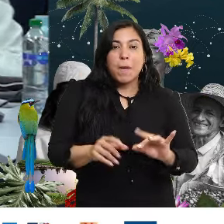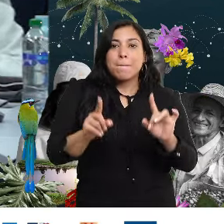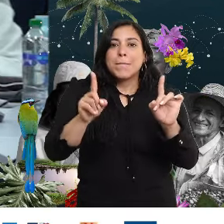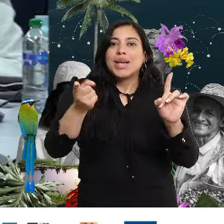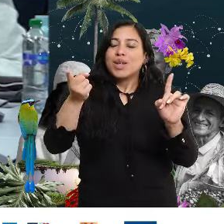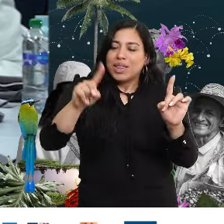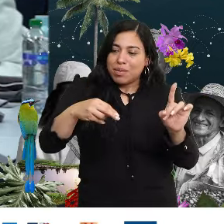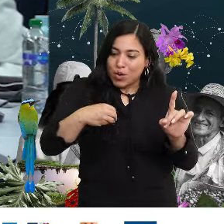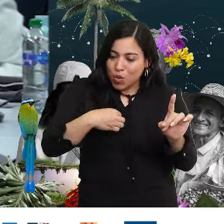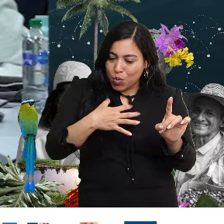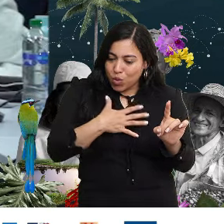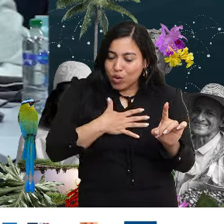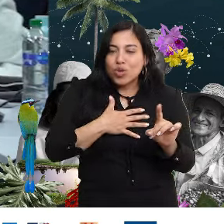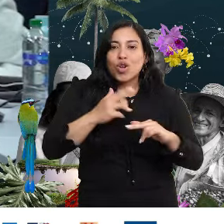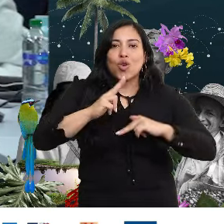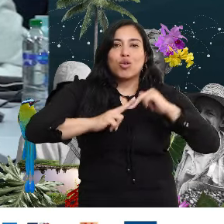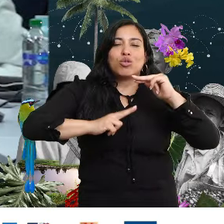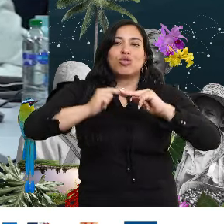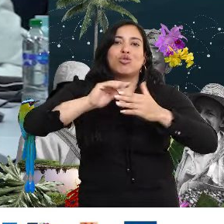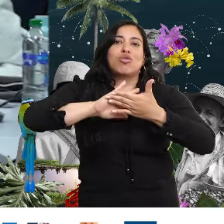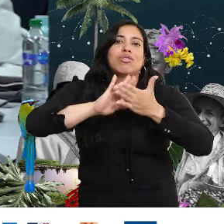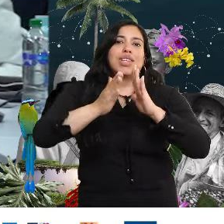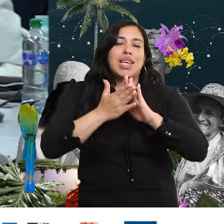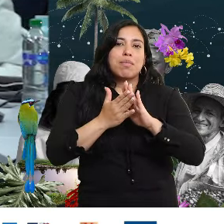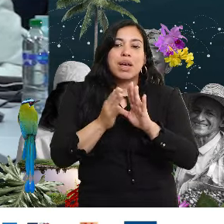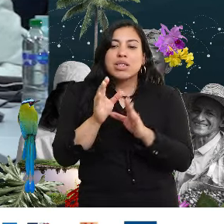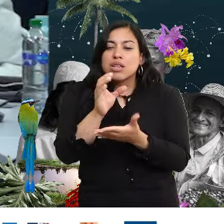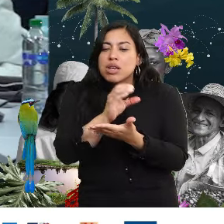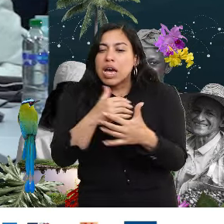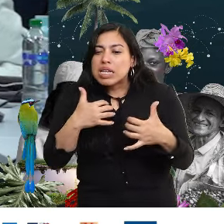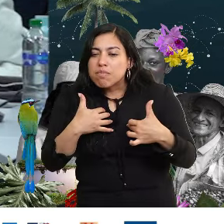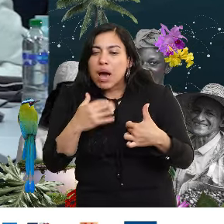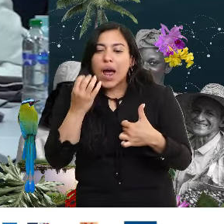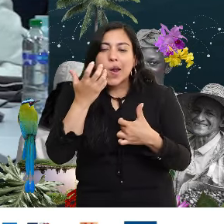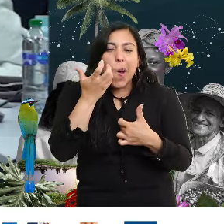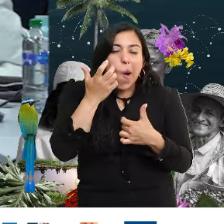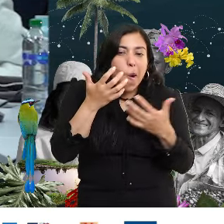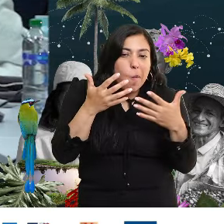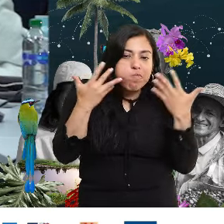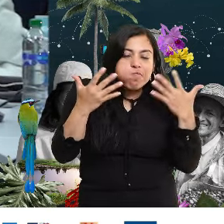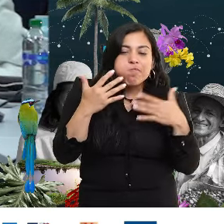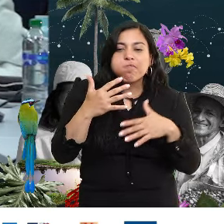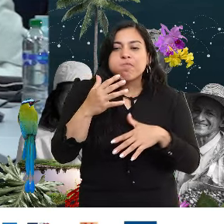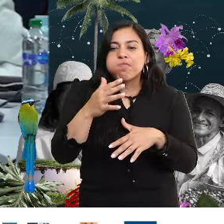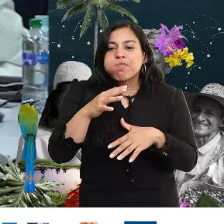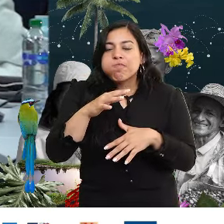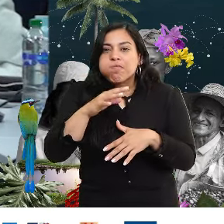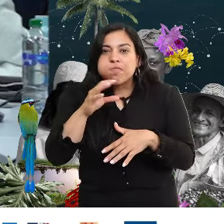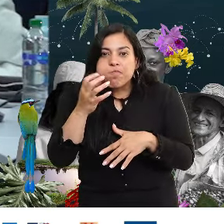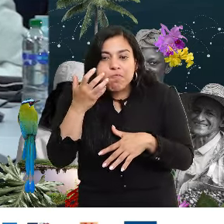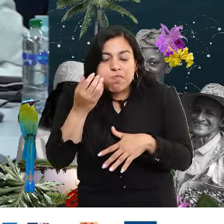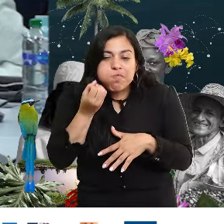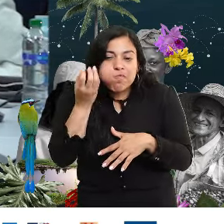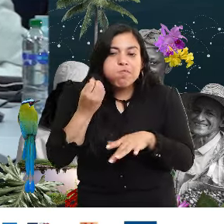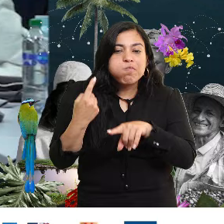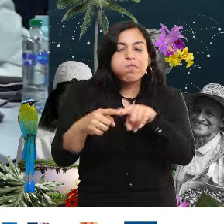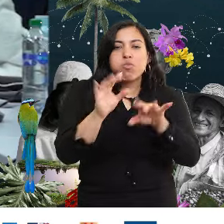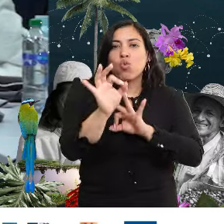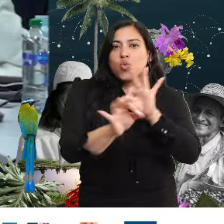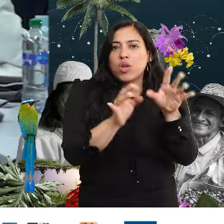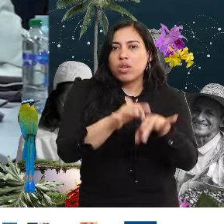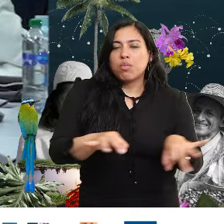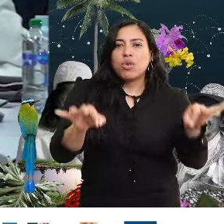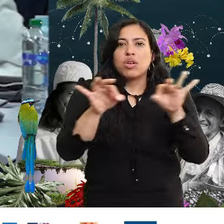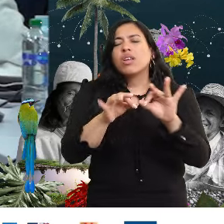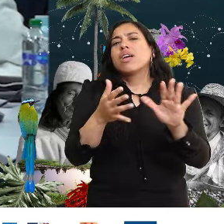oportunidad para la construcción de paz que tenemos cuando conservamos la biodiversidad. Y es urgente hacerlo porque efectivamente, y creo que hace unos